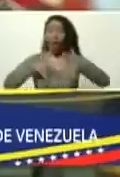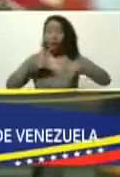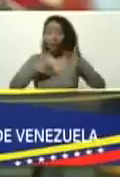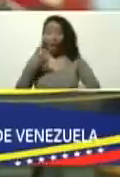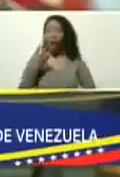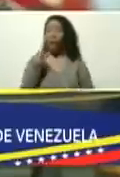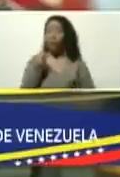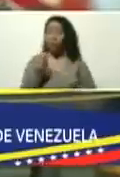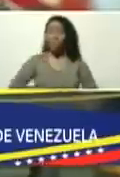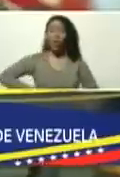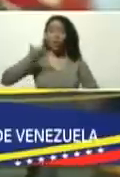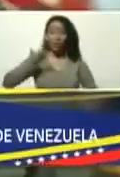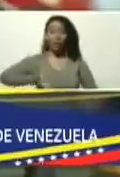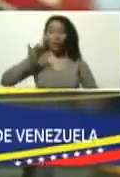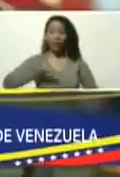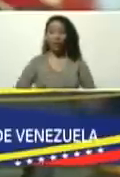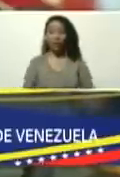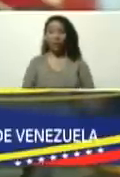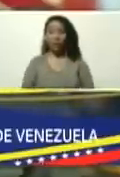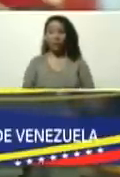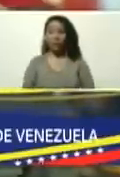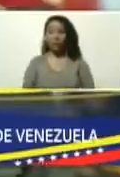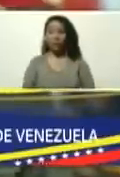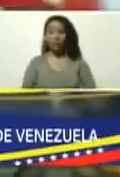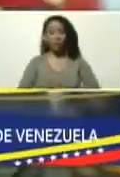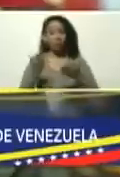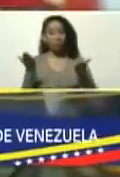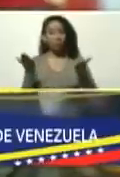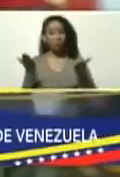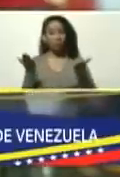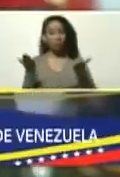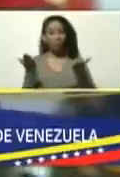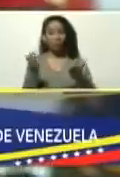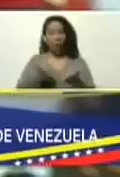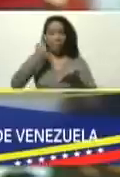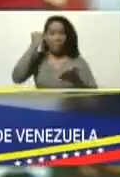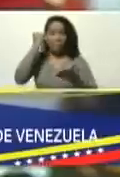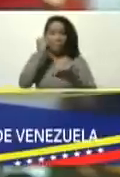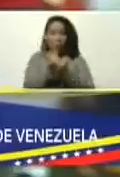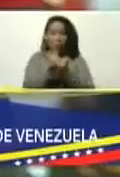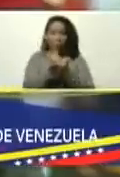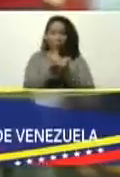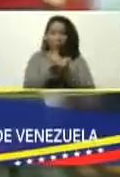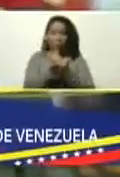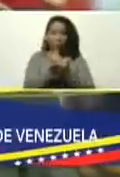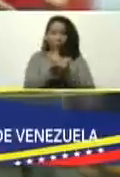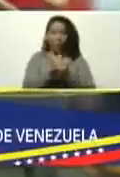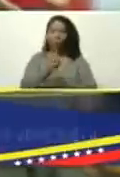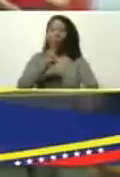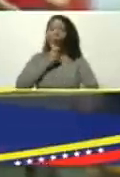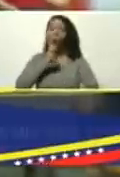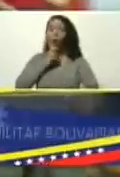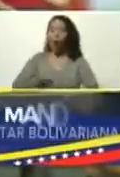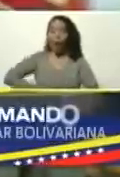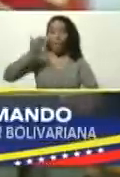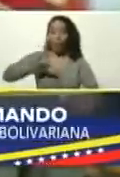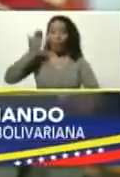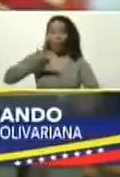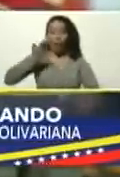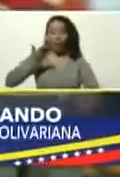importante que sella con broche de oro el mes de